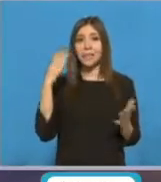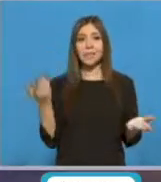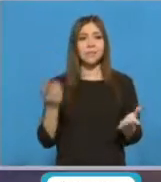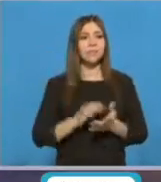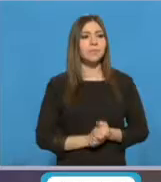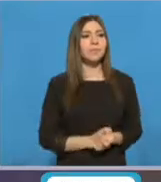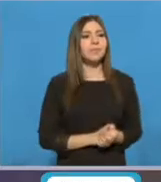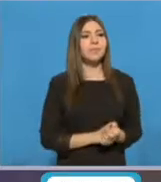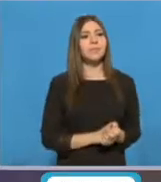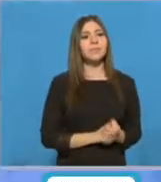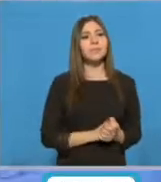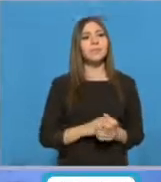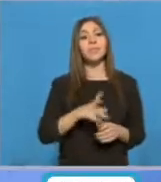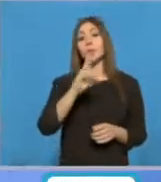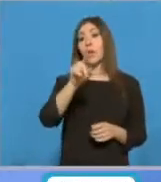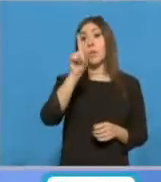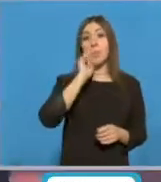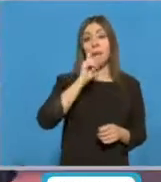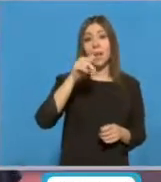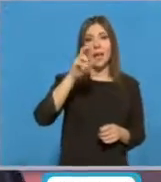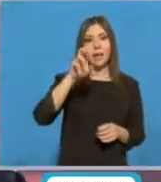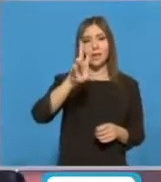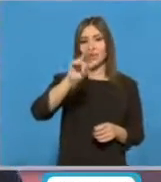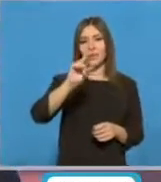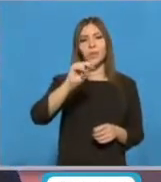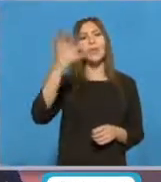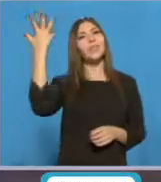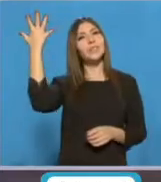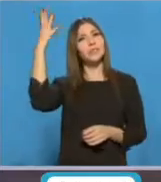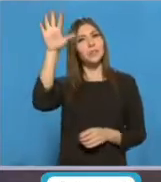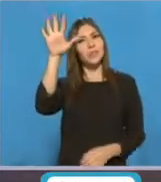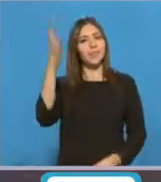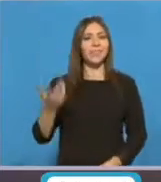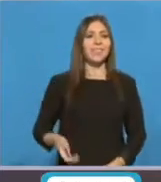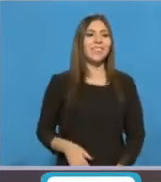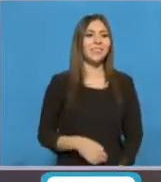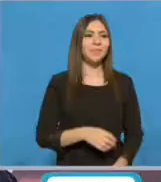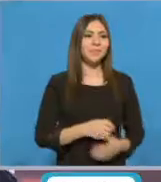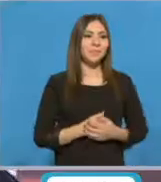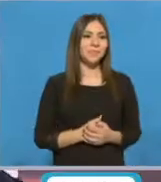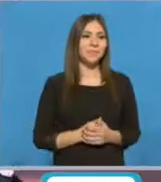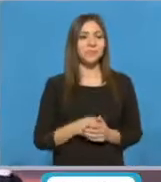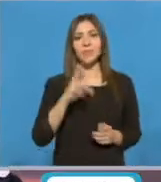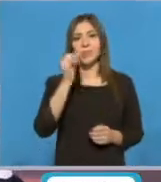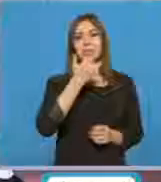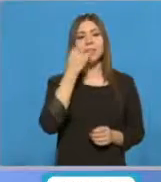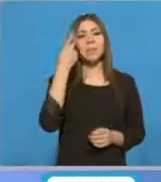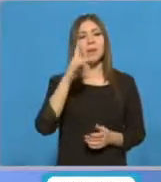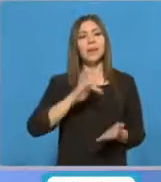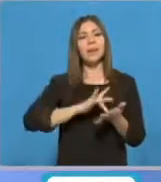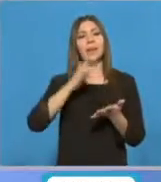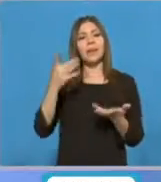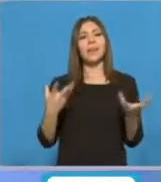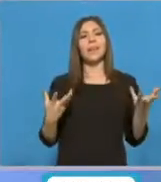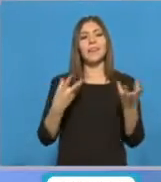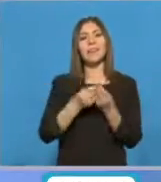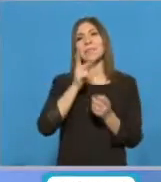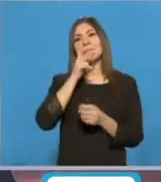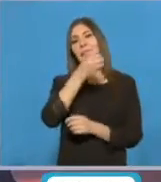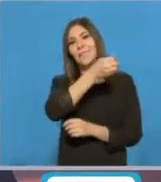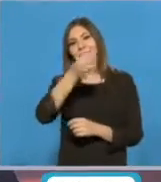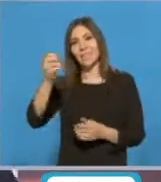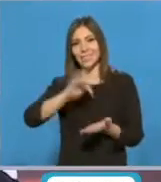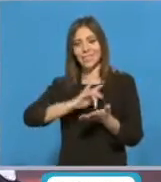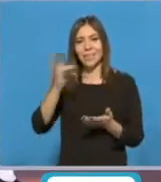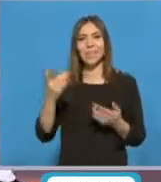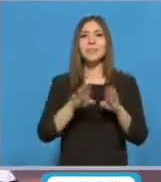No Karen Chasek, el sol, la luna y las estrellas. Yo no, o sea, no me confundan. Pero agradezco que me hayas incluido en el conjunto. Claro, mi